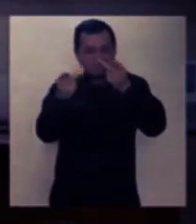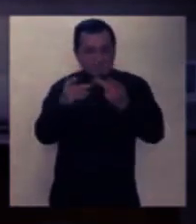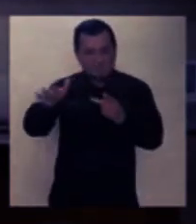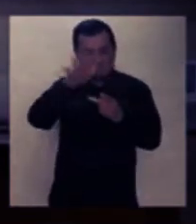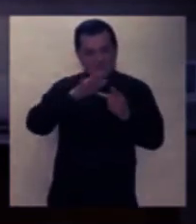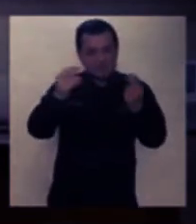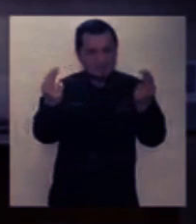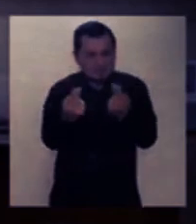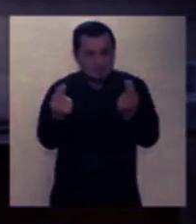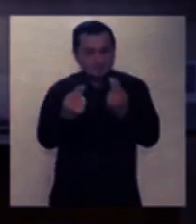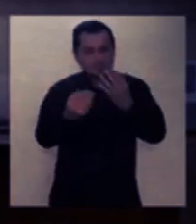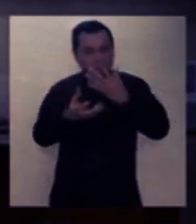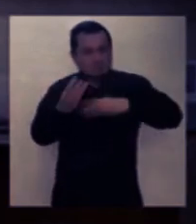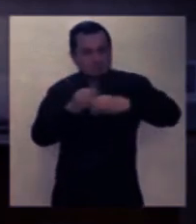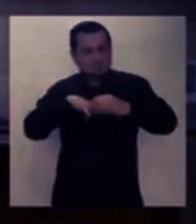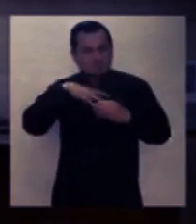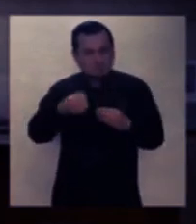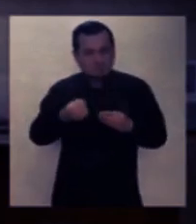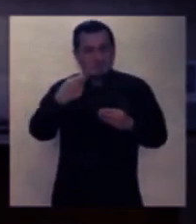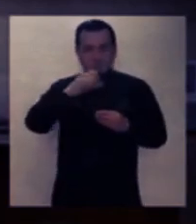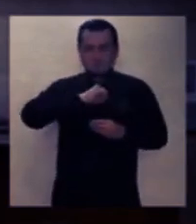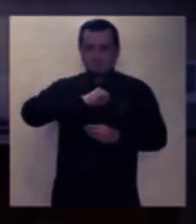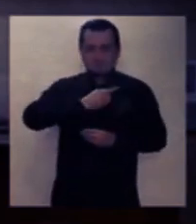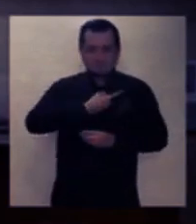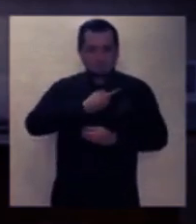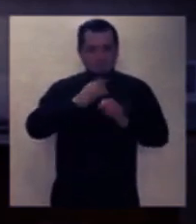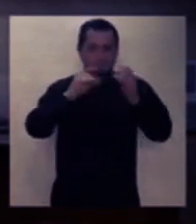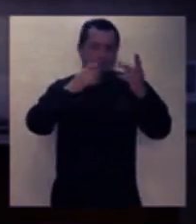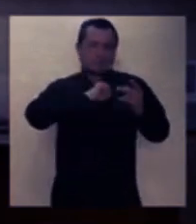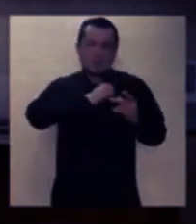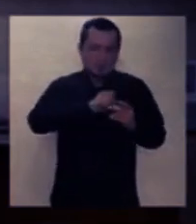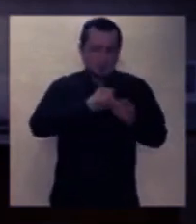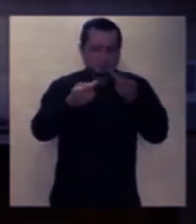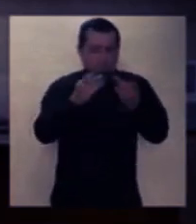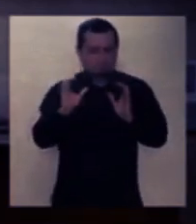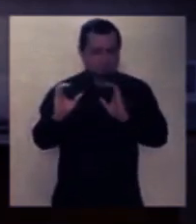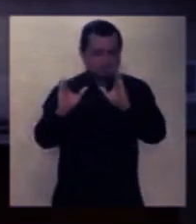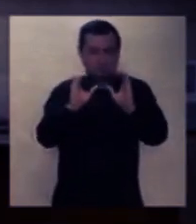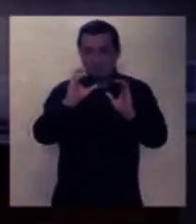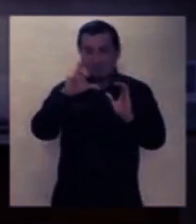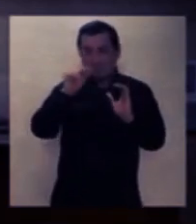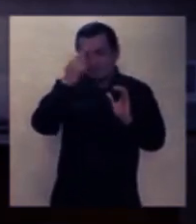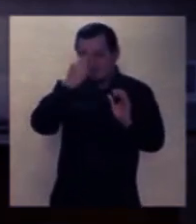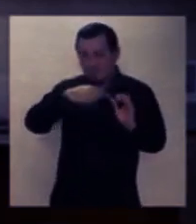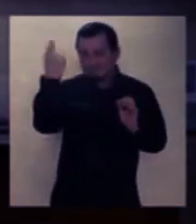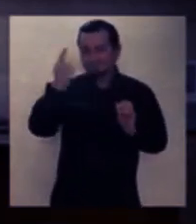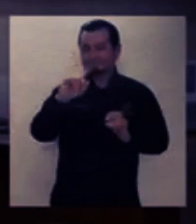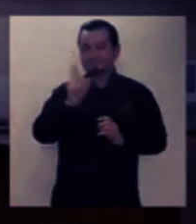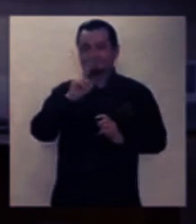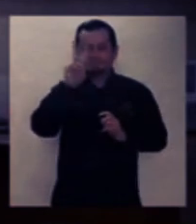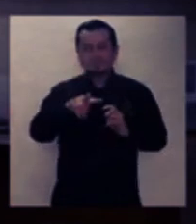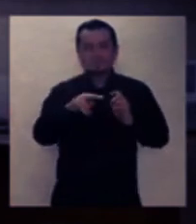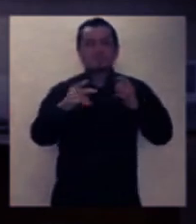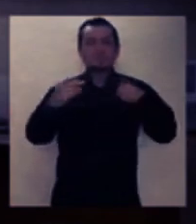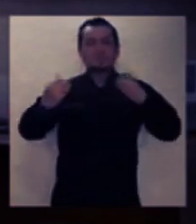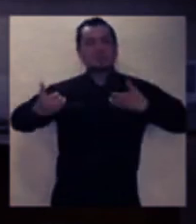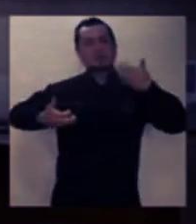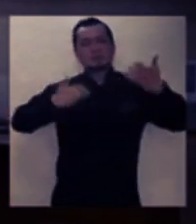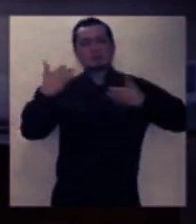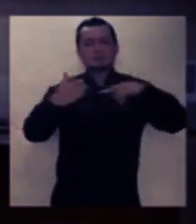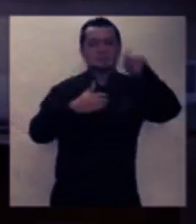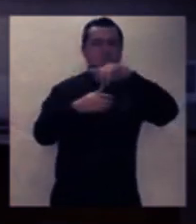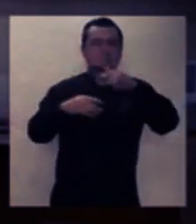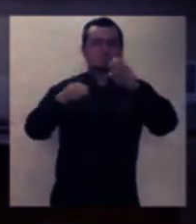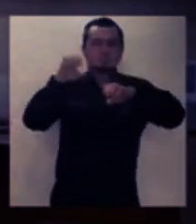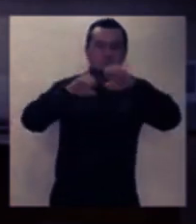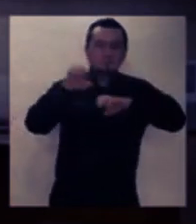permanente tensión entre las necesidades de la economía y los criterios de salud pública. Créanme que este proceso no ha sido fácil. Entiendo la desesperación de